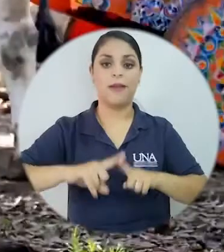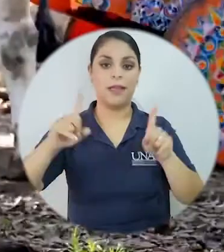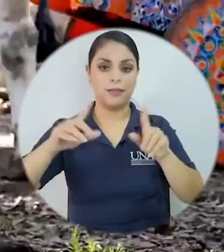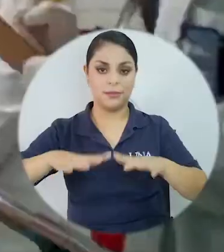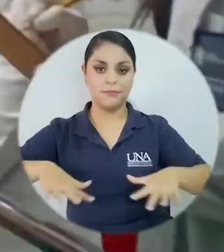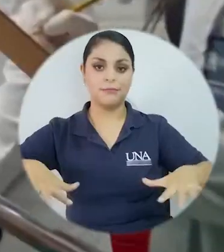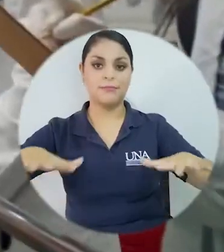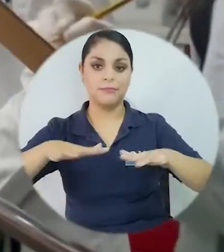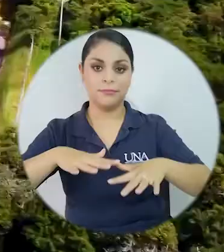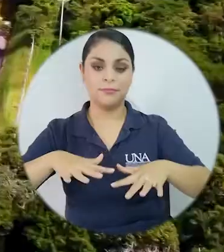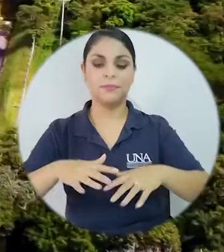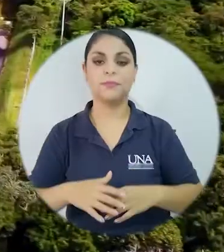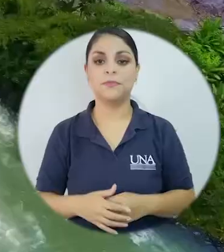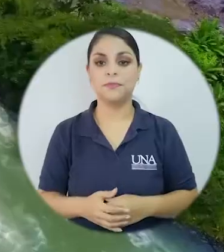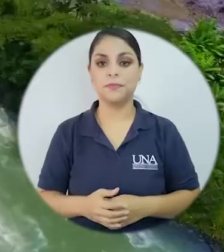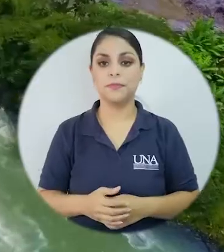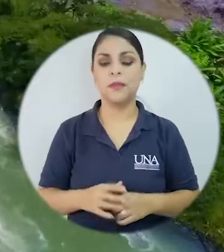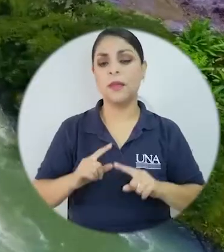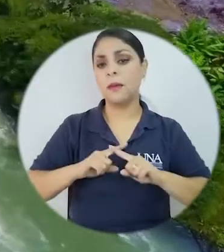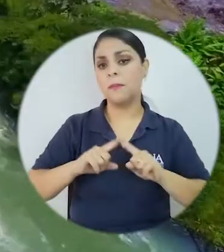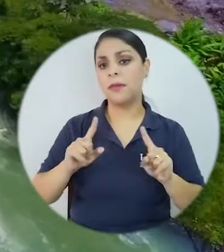región, pero que